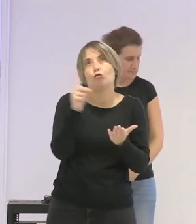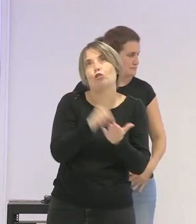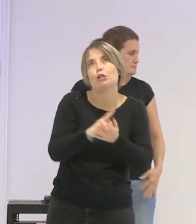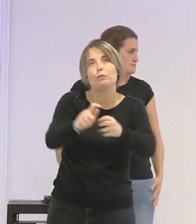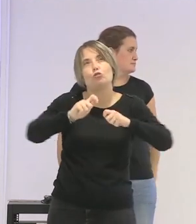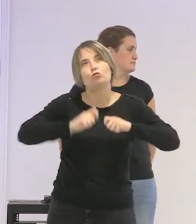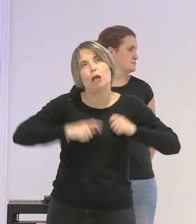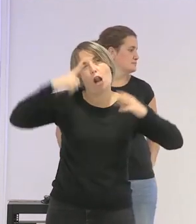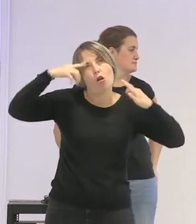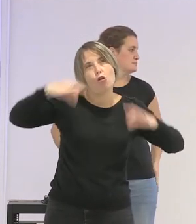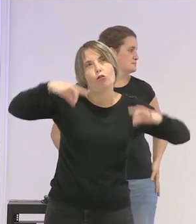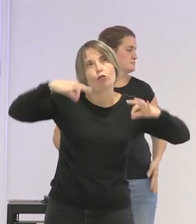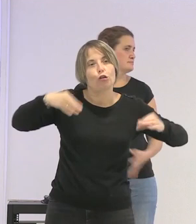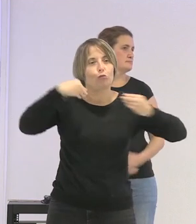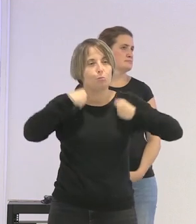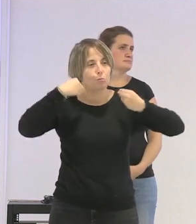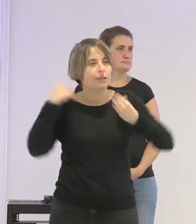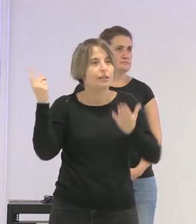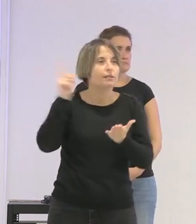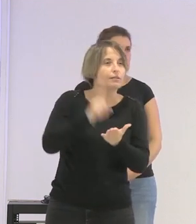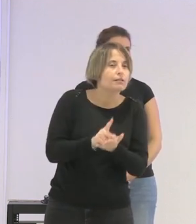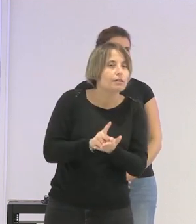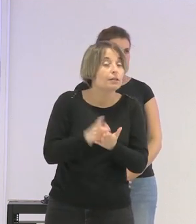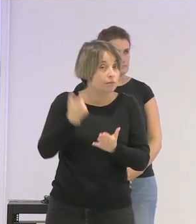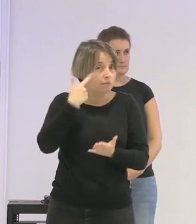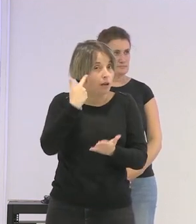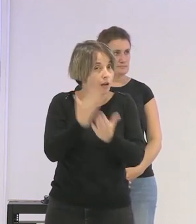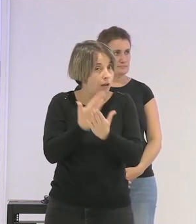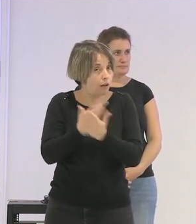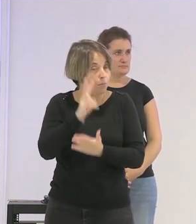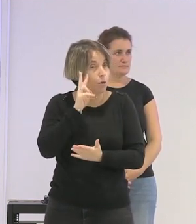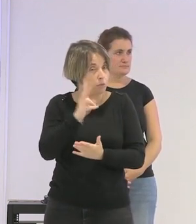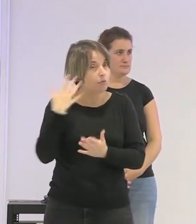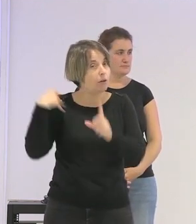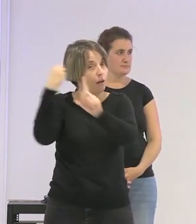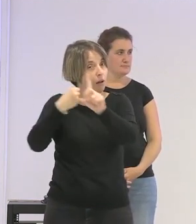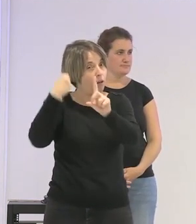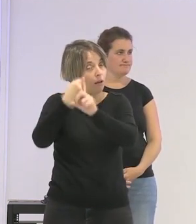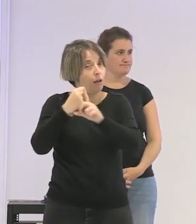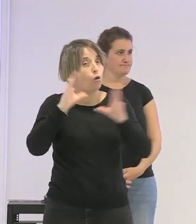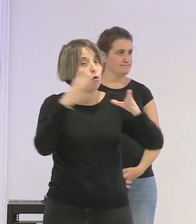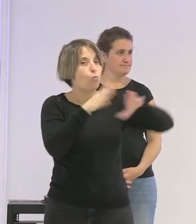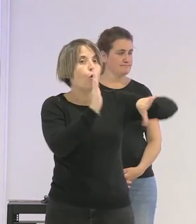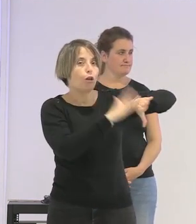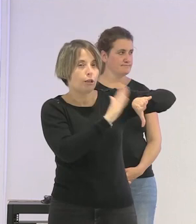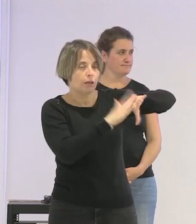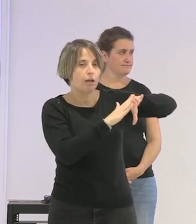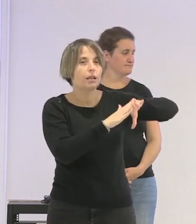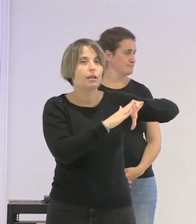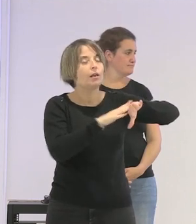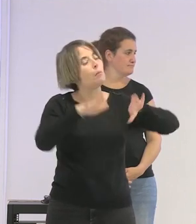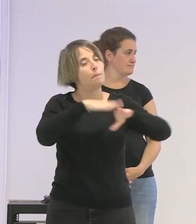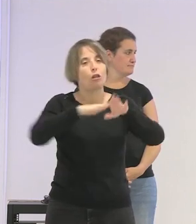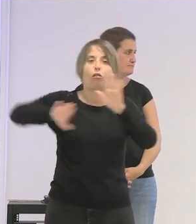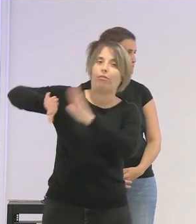nos va a dar un sentido a la vida, que además hemos visto que se está reivindicando por parte de la izquierda y también de algunas, o sea, de la